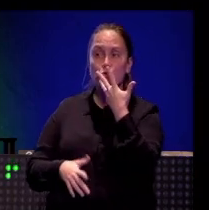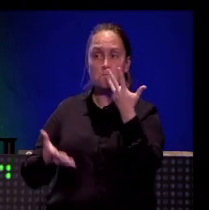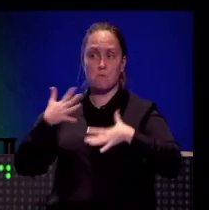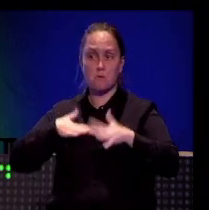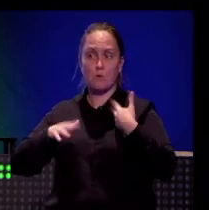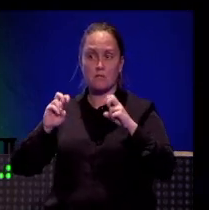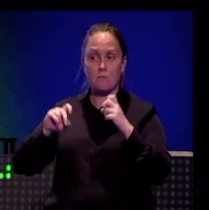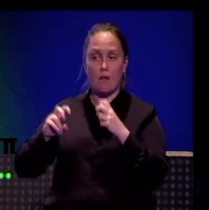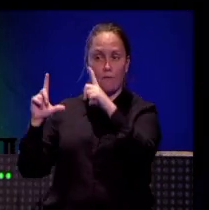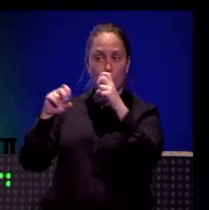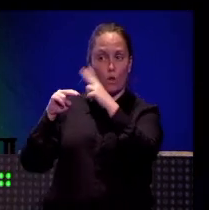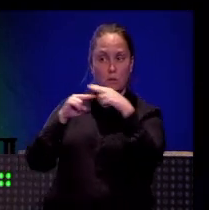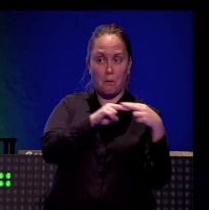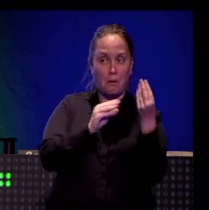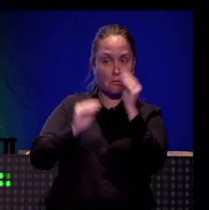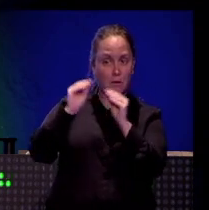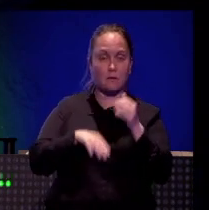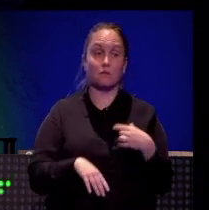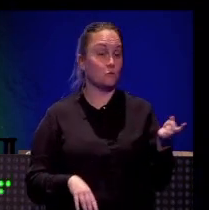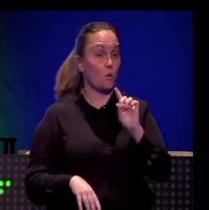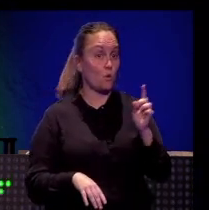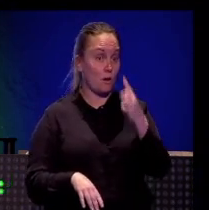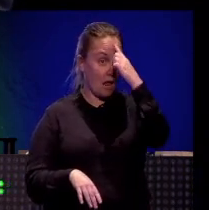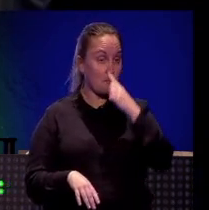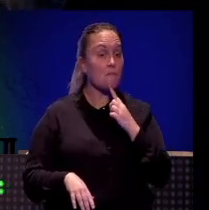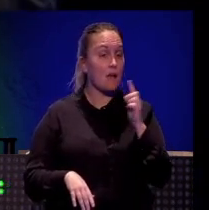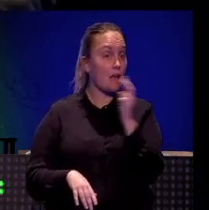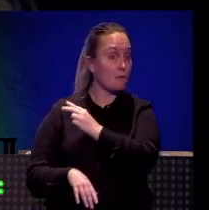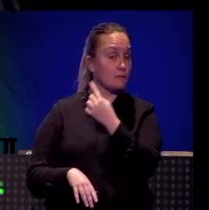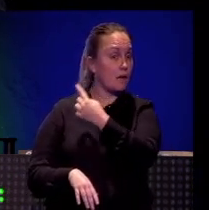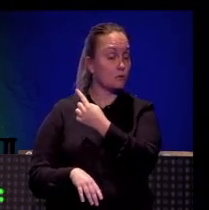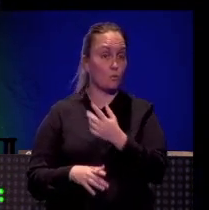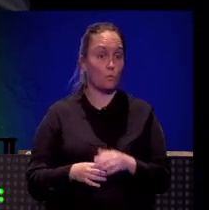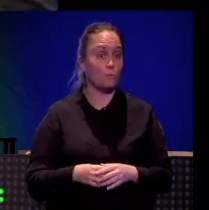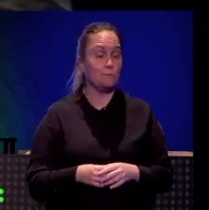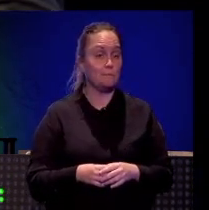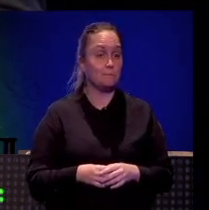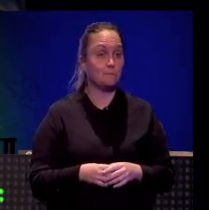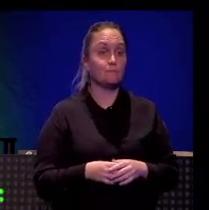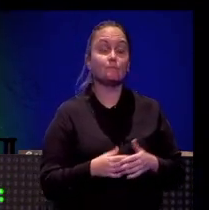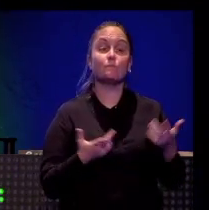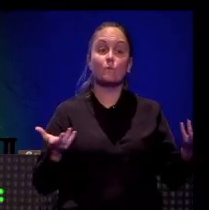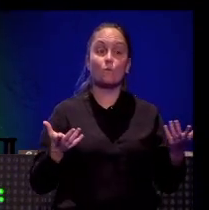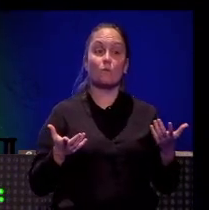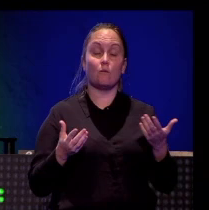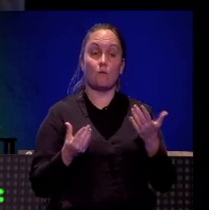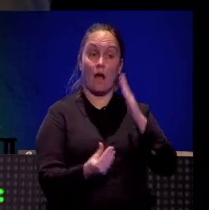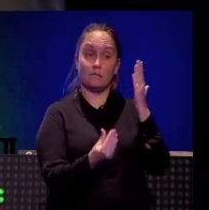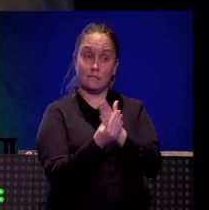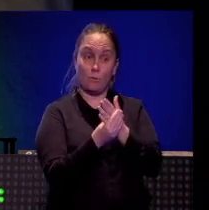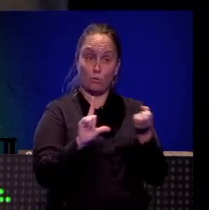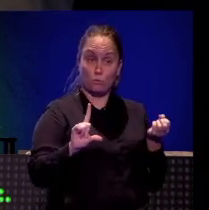no esa imagen que ves que ves es básicamente cuando tú subes tuvo tu archivo a